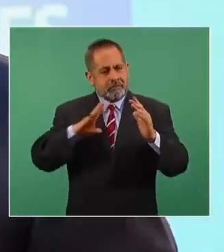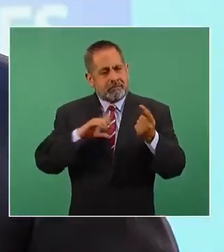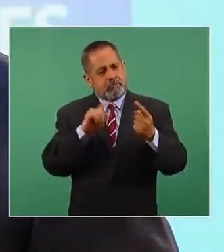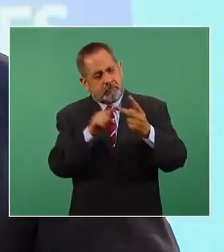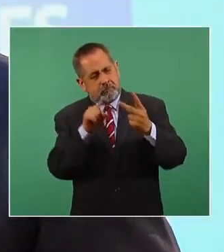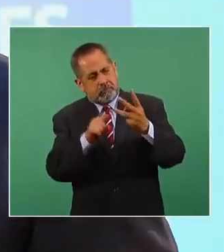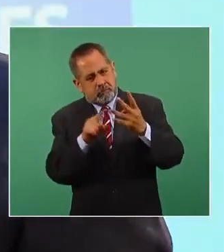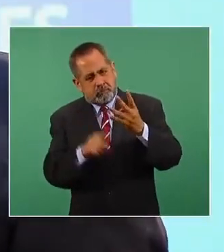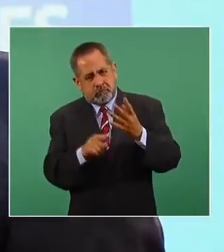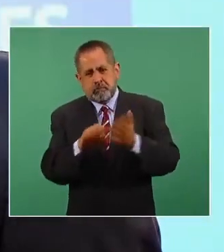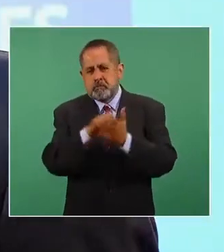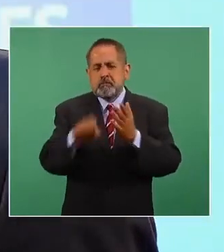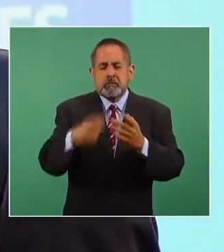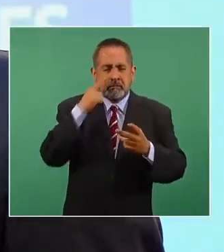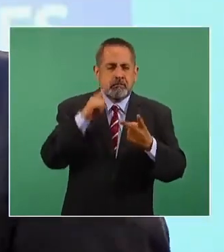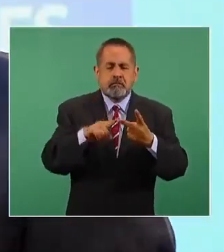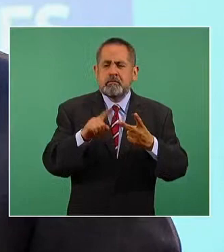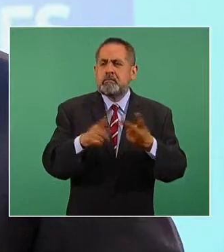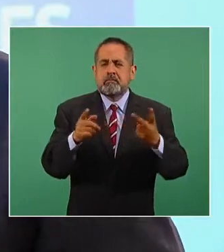desigualdad